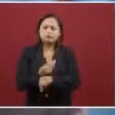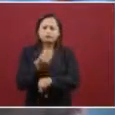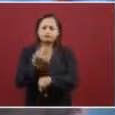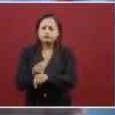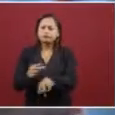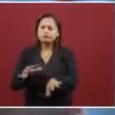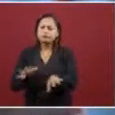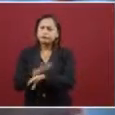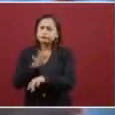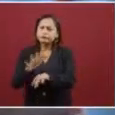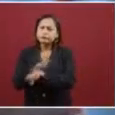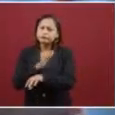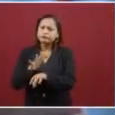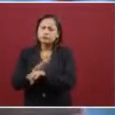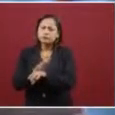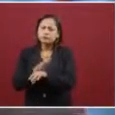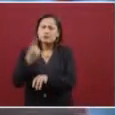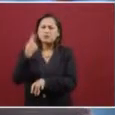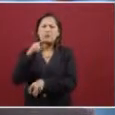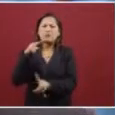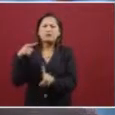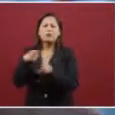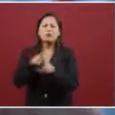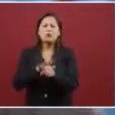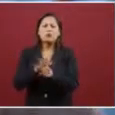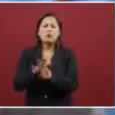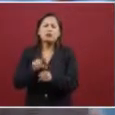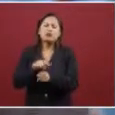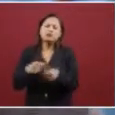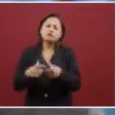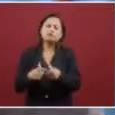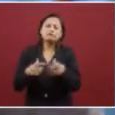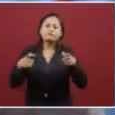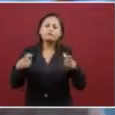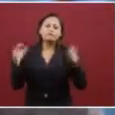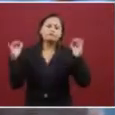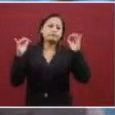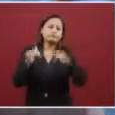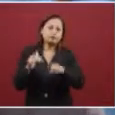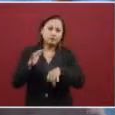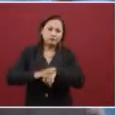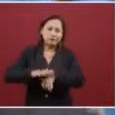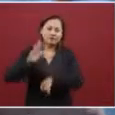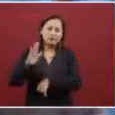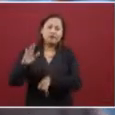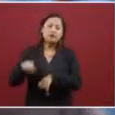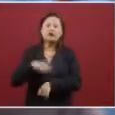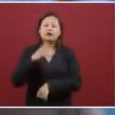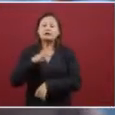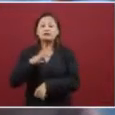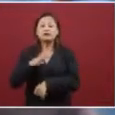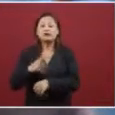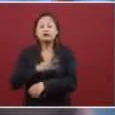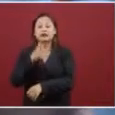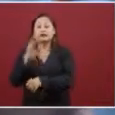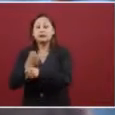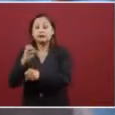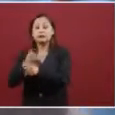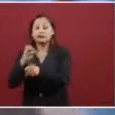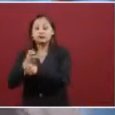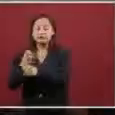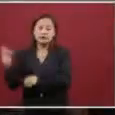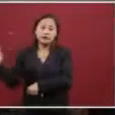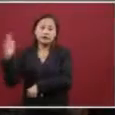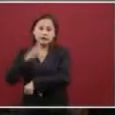lo que vamos a darle una mayor amplitud va a tener una tercera terminal en el sitio que hoy ocupa el